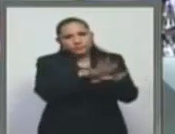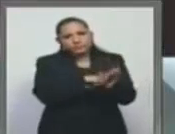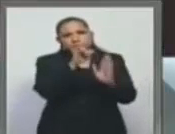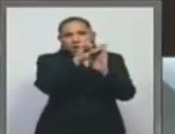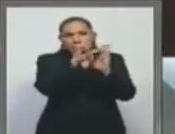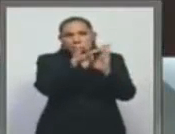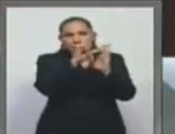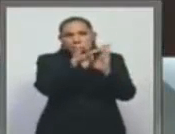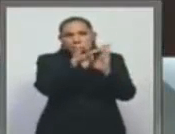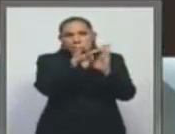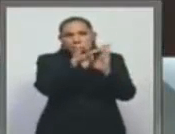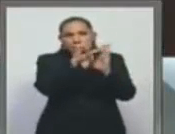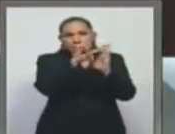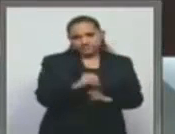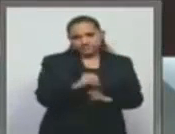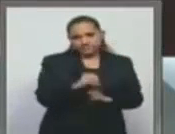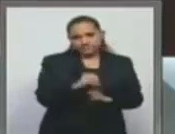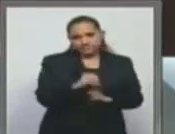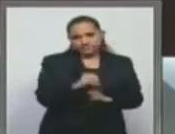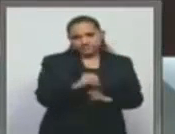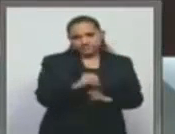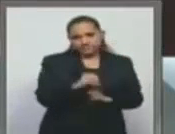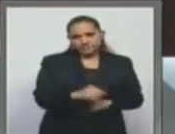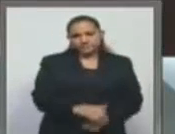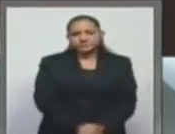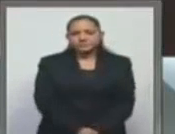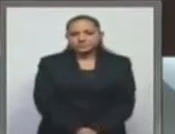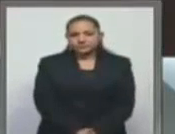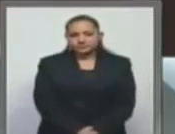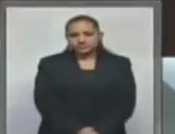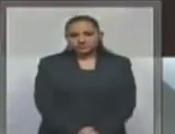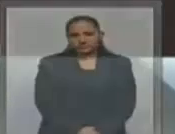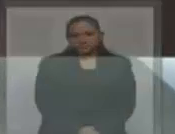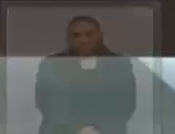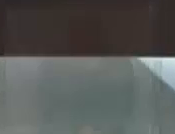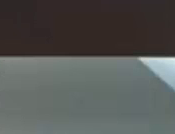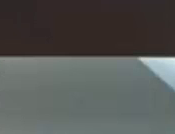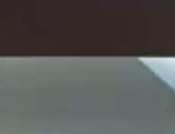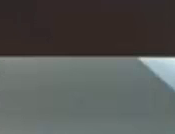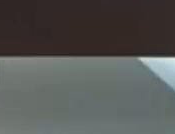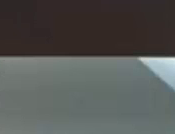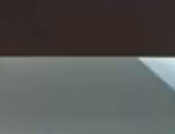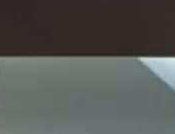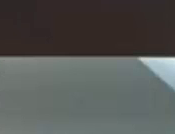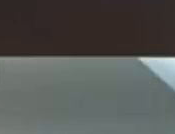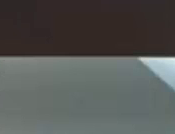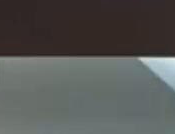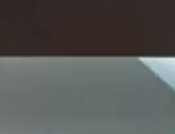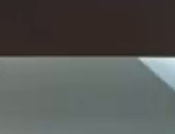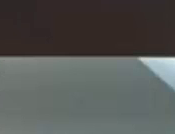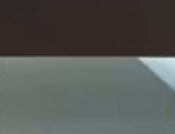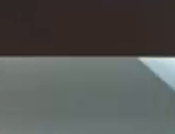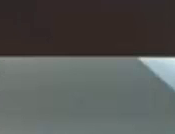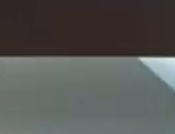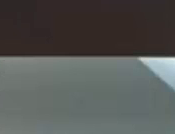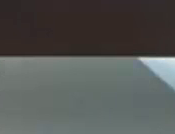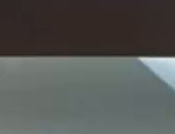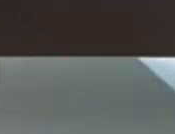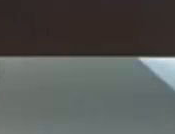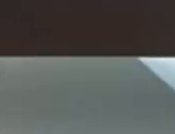Artículo octavo transitorio. Gracias. Gracias, presidente. Primero, decir que se debió haber dado la palabra a mi